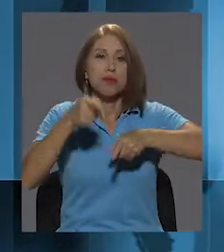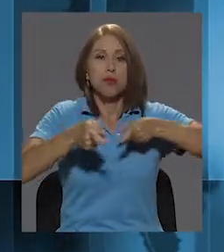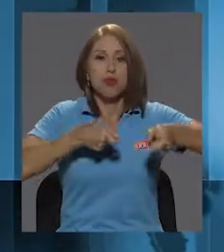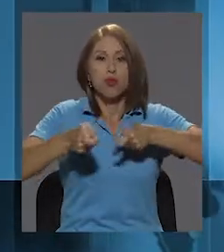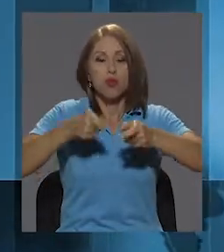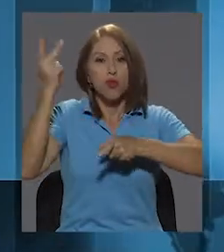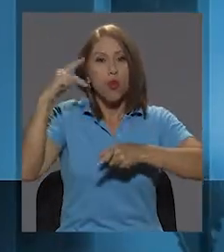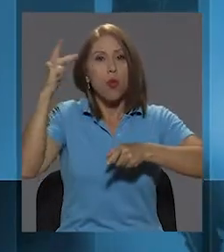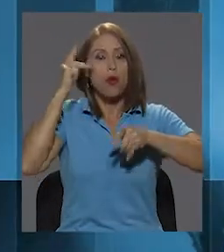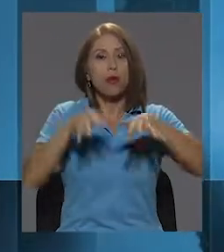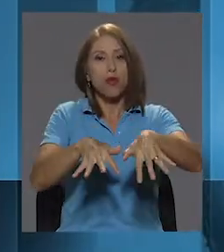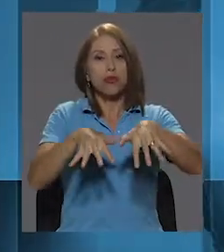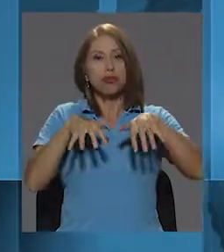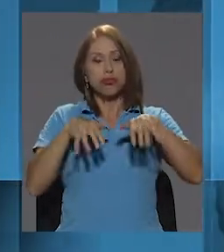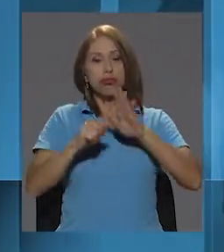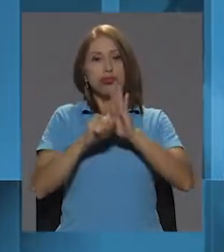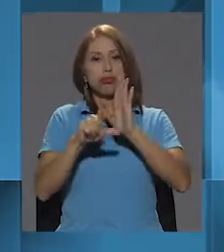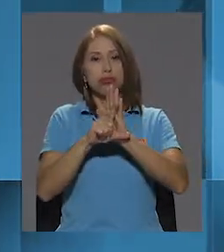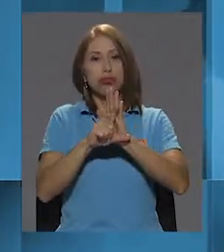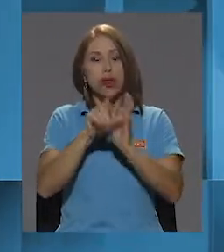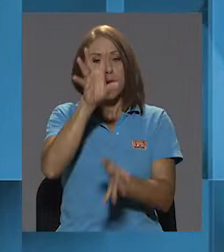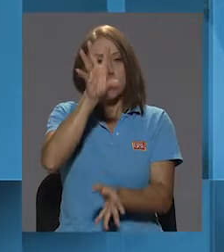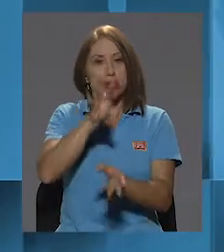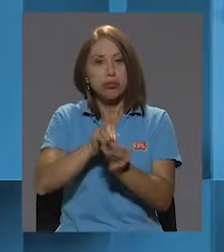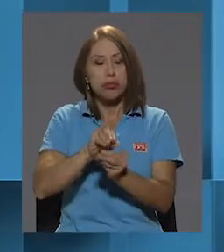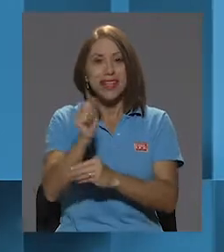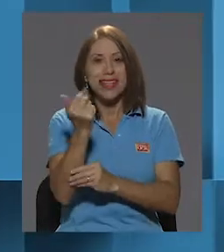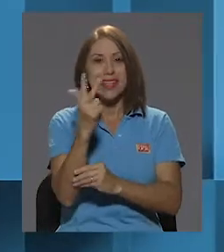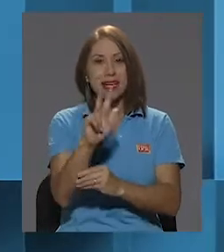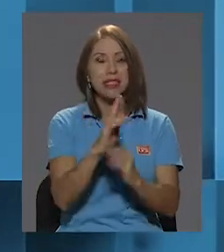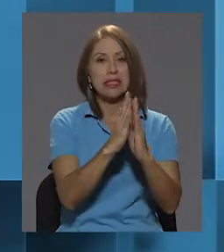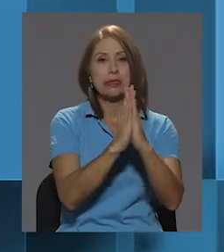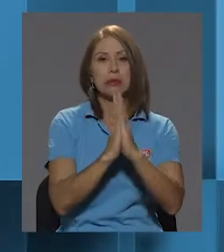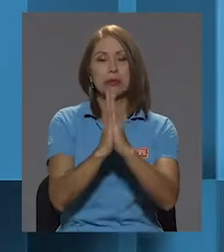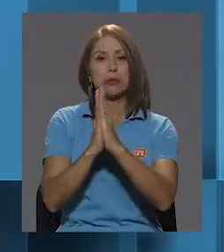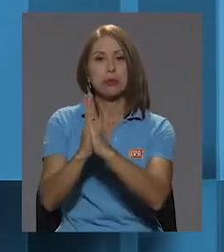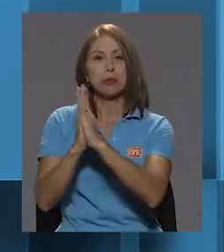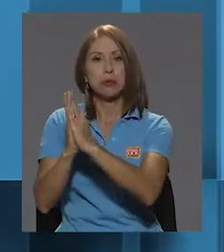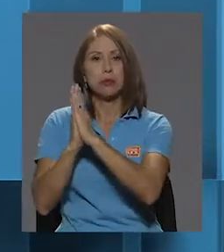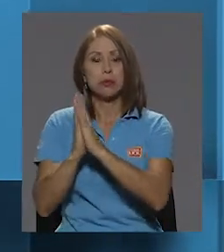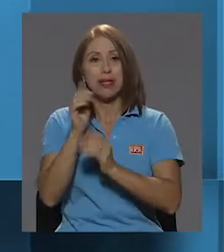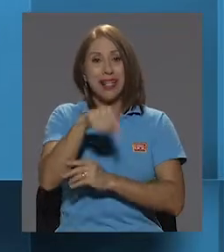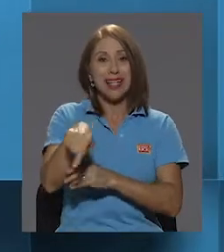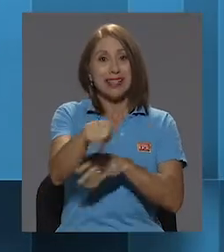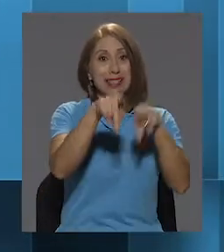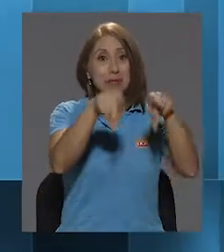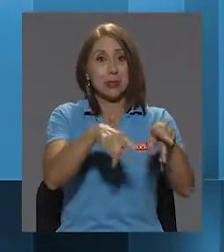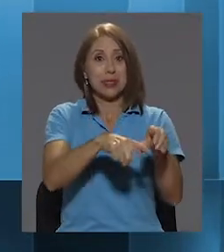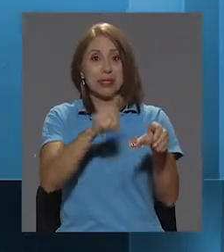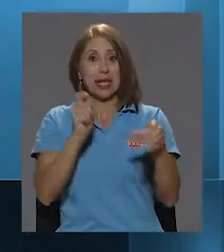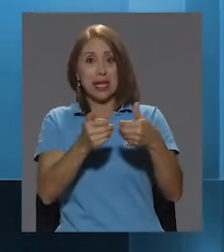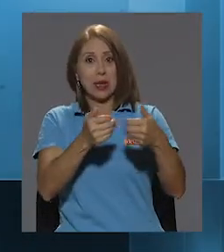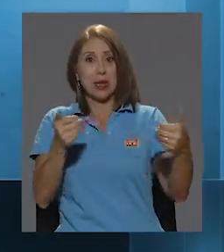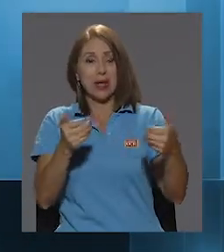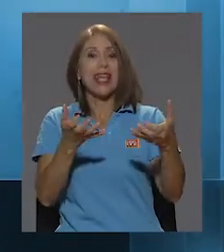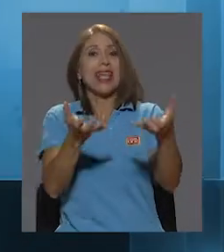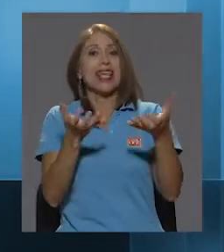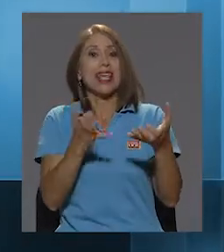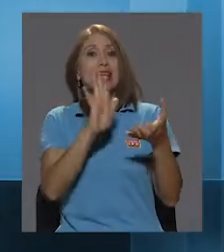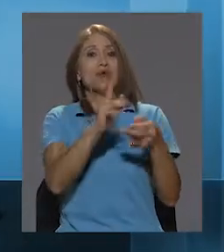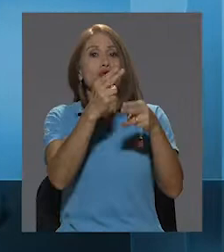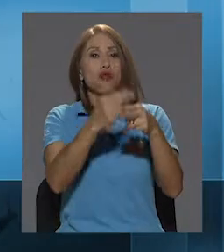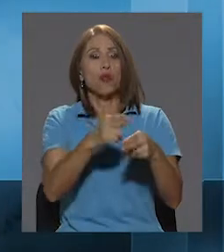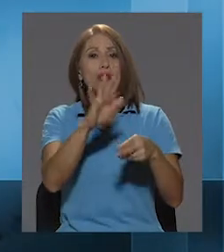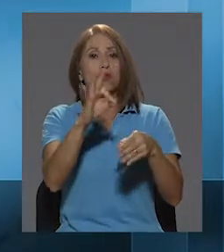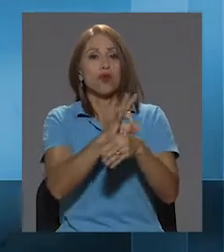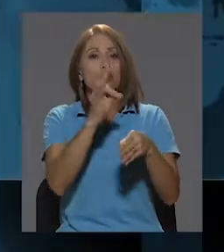político en el plenario. En total son 13 las solicitudes con las cuales los disidentes buscan desasociar sus